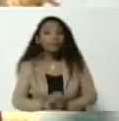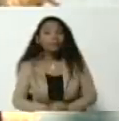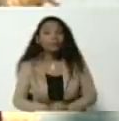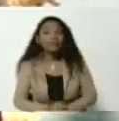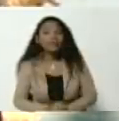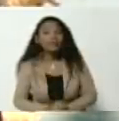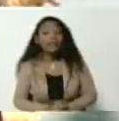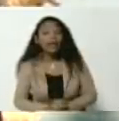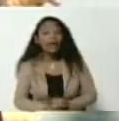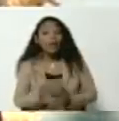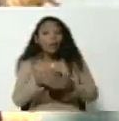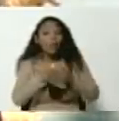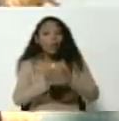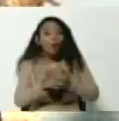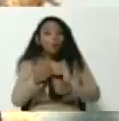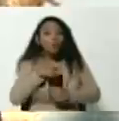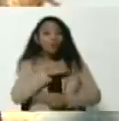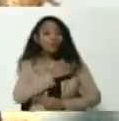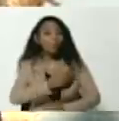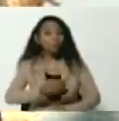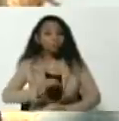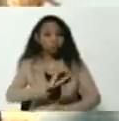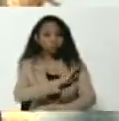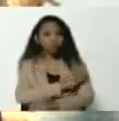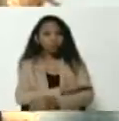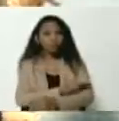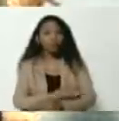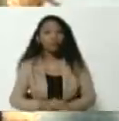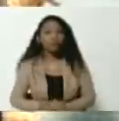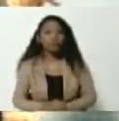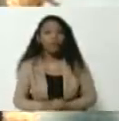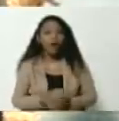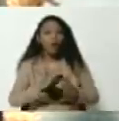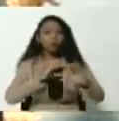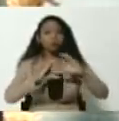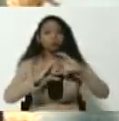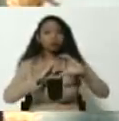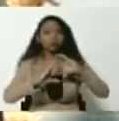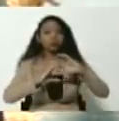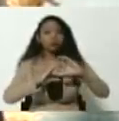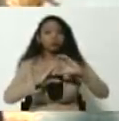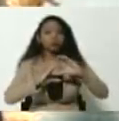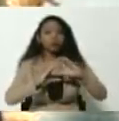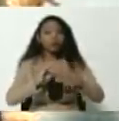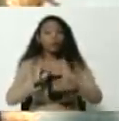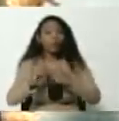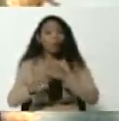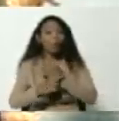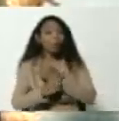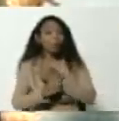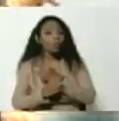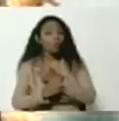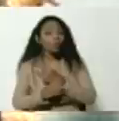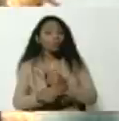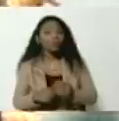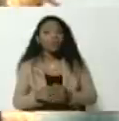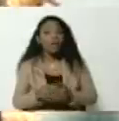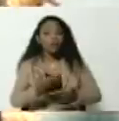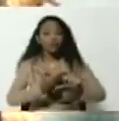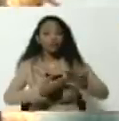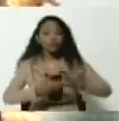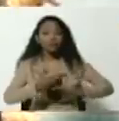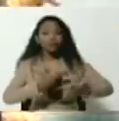que reposan en nuestro poder. Las conversaciones entre Abdo y Guaidó, la